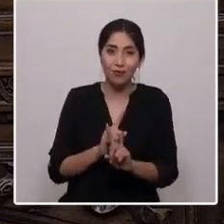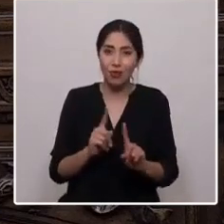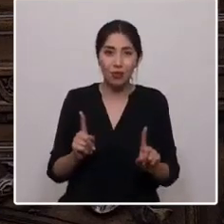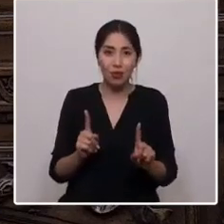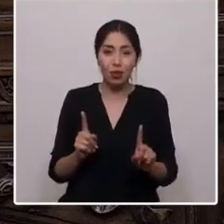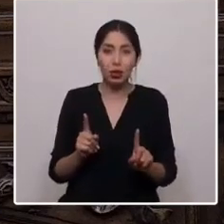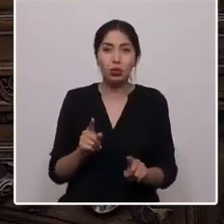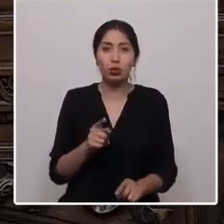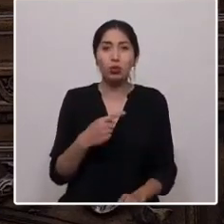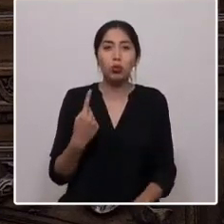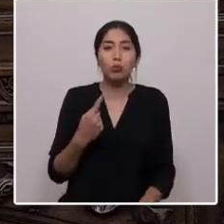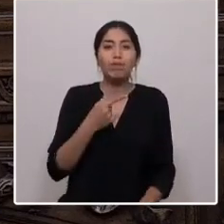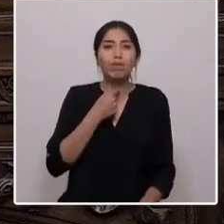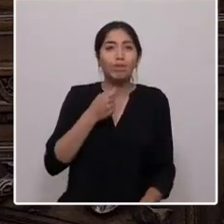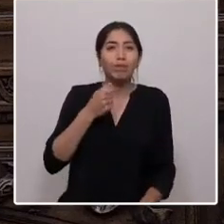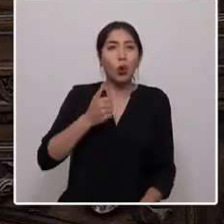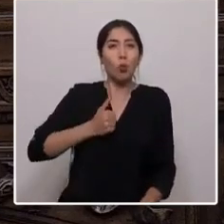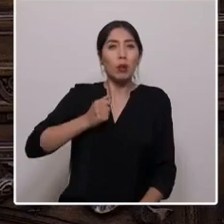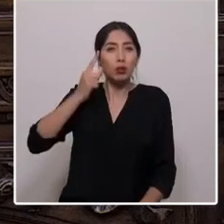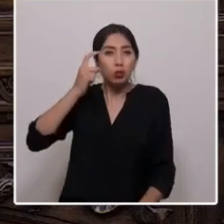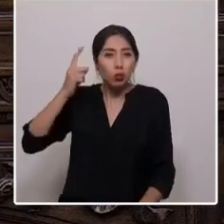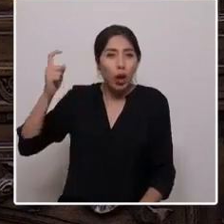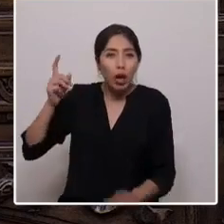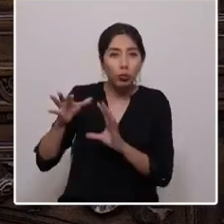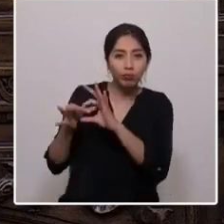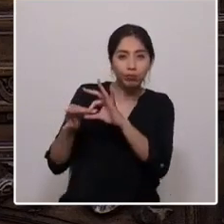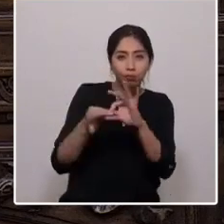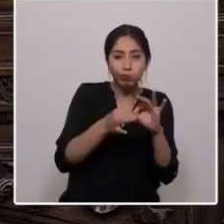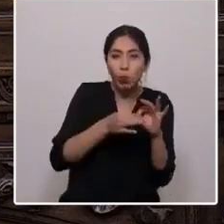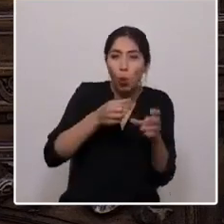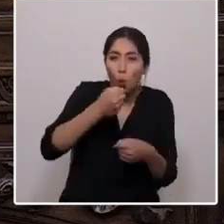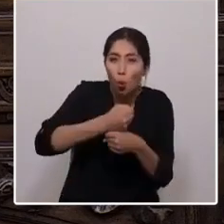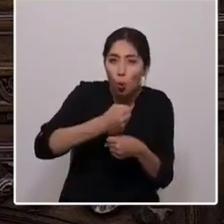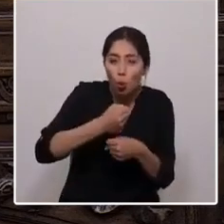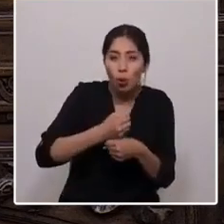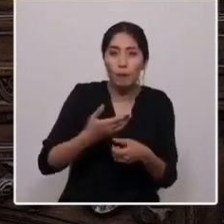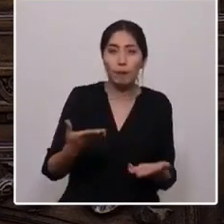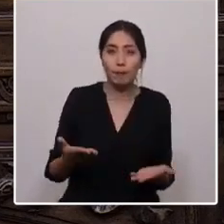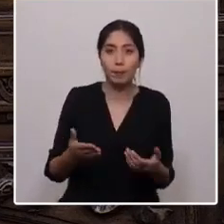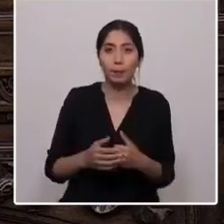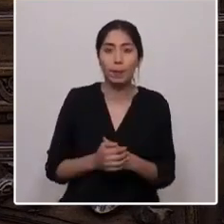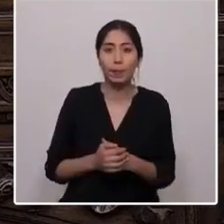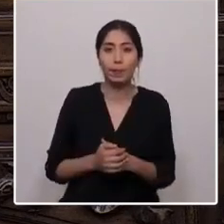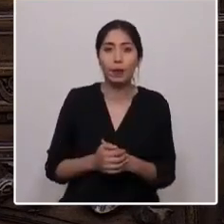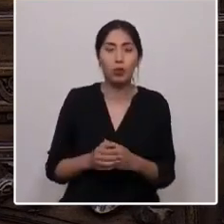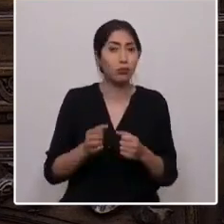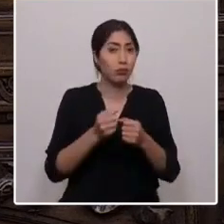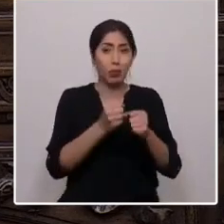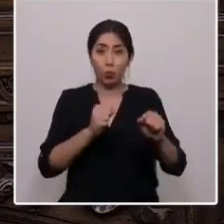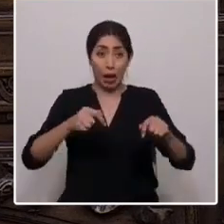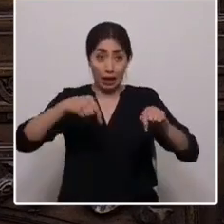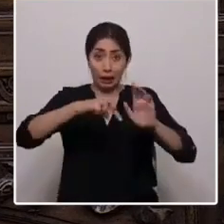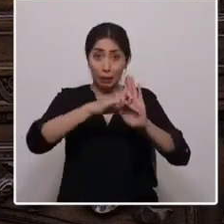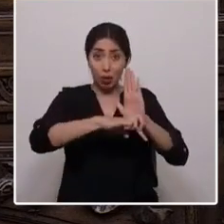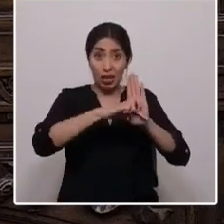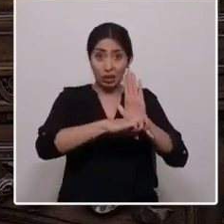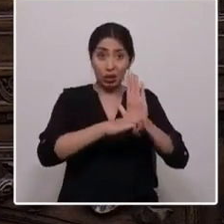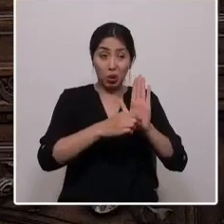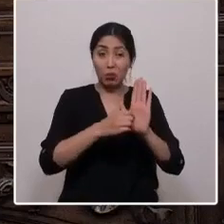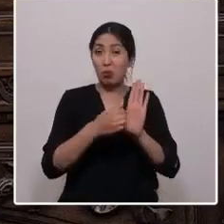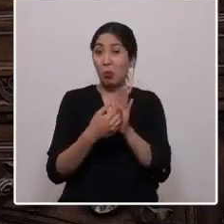y si de manera decidida construimos juntos y juntas nadie podrá boicotear este proyecto de futuro